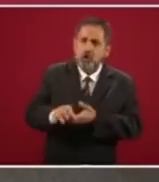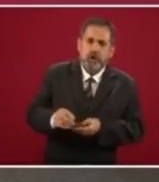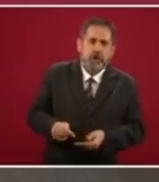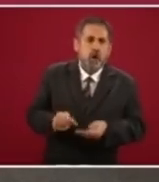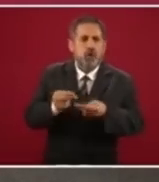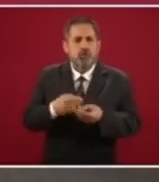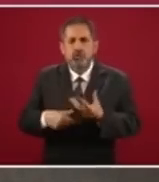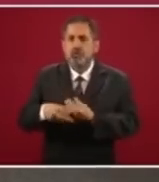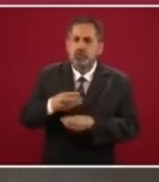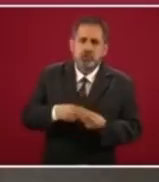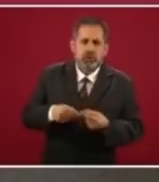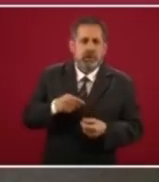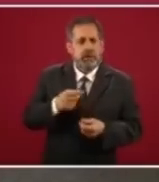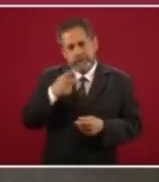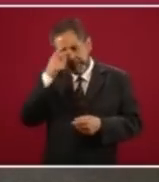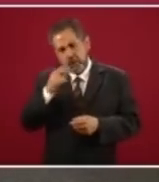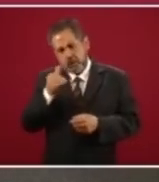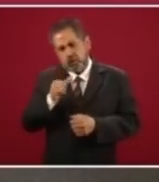y